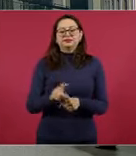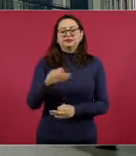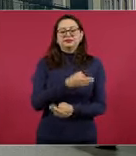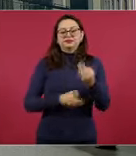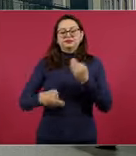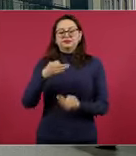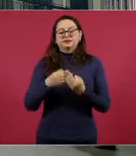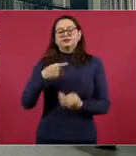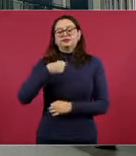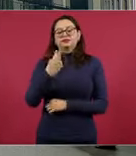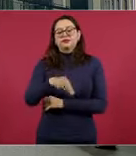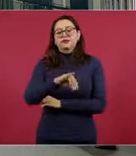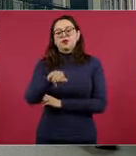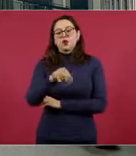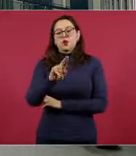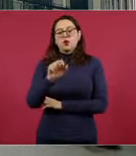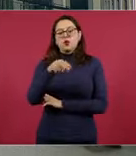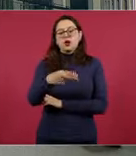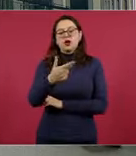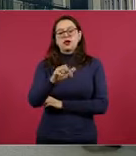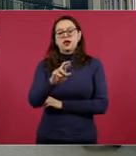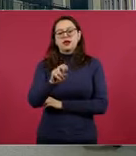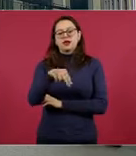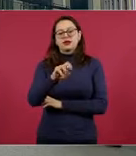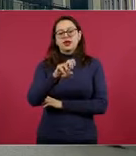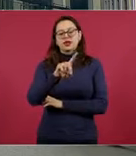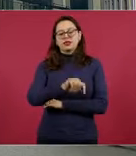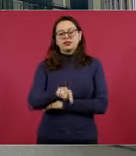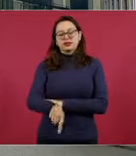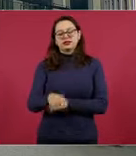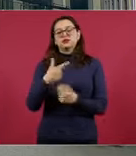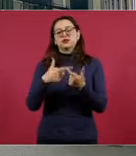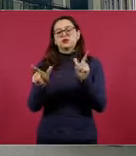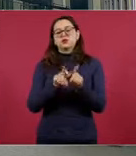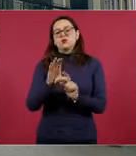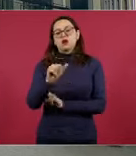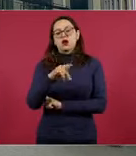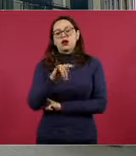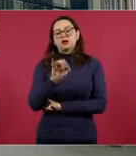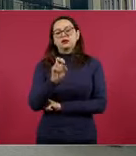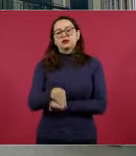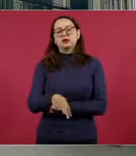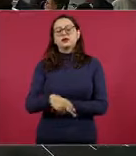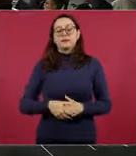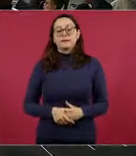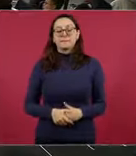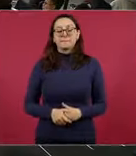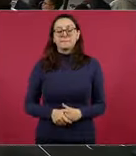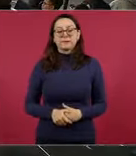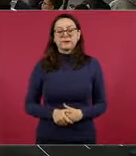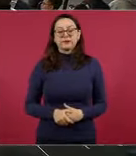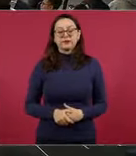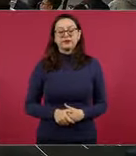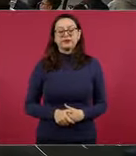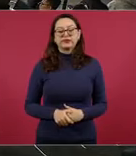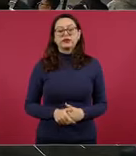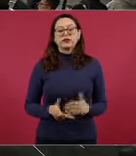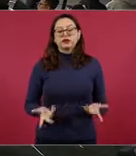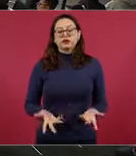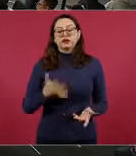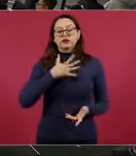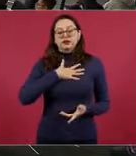Juan Hernández de Hierro Basta, del Grupo Cantón. Bueno, antes que nada, Ana, antes de preguntar, a nombre de don Miguel Cantón Cetina